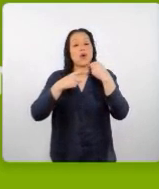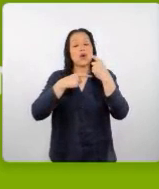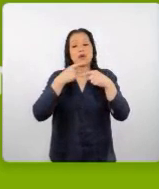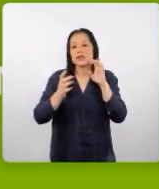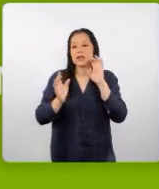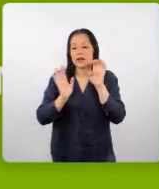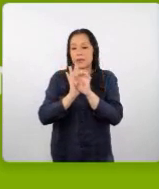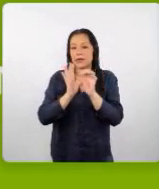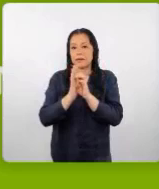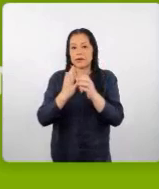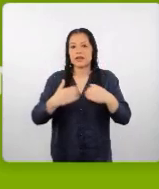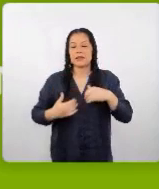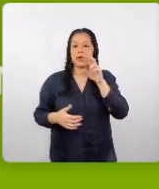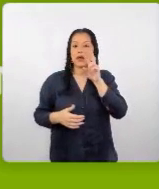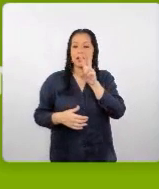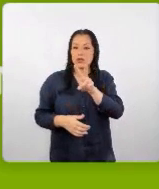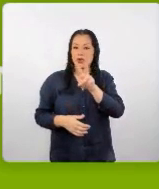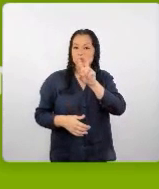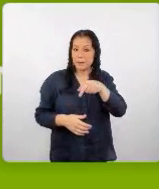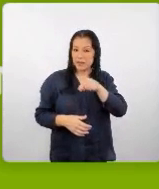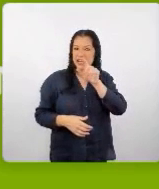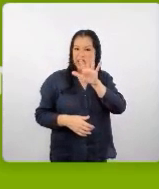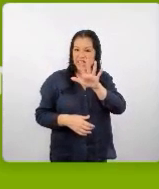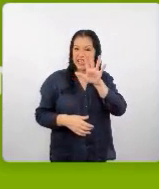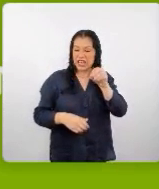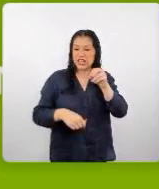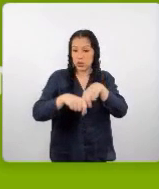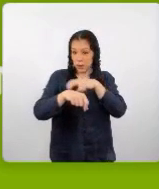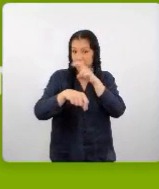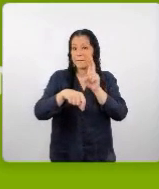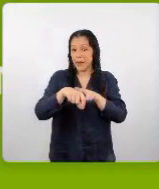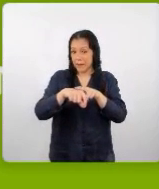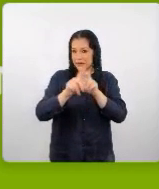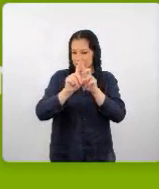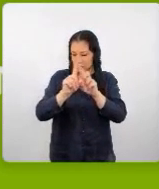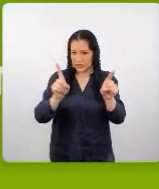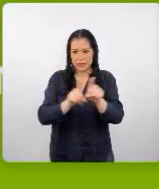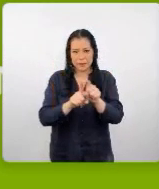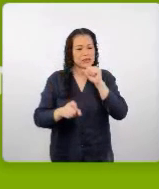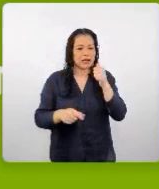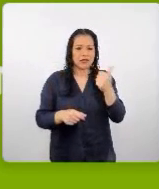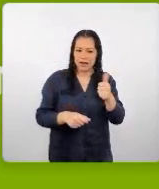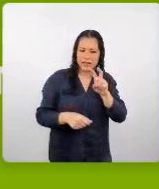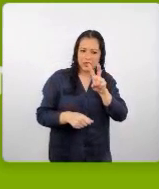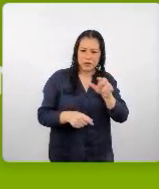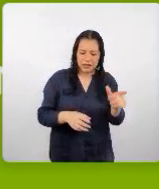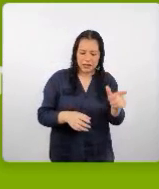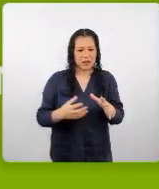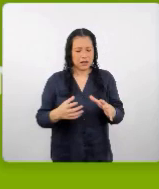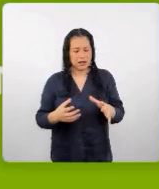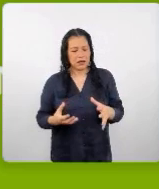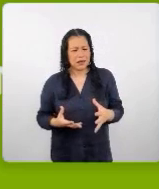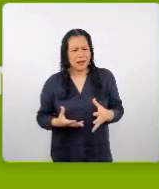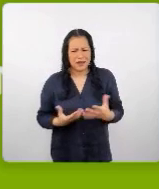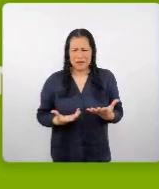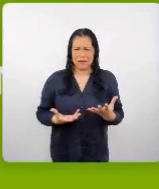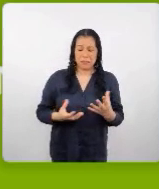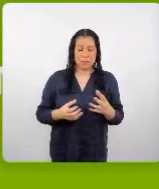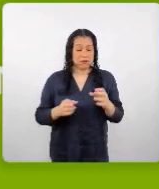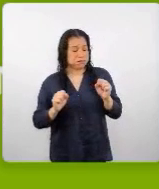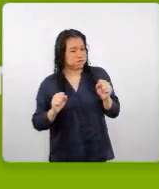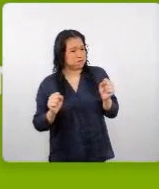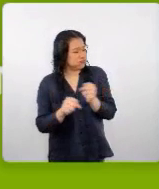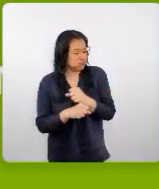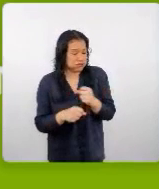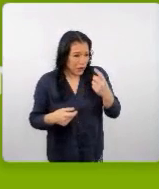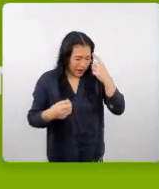tenemos 2.500 tipos diferentes de papas domesticadas y 2.500 por domesticar también es algo que ellos dicen, no, pues, ¿cómo es posible?